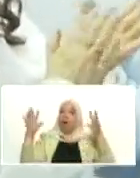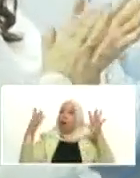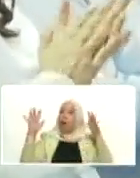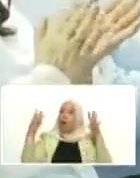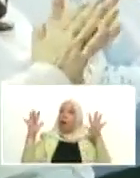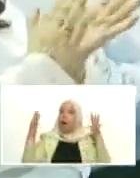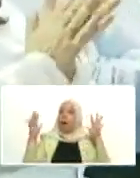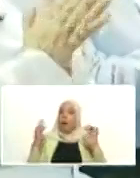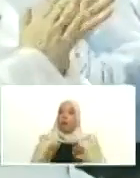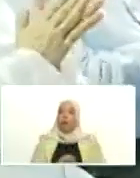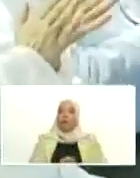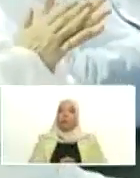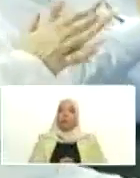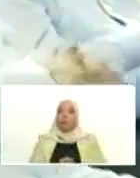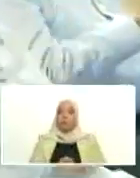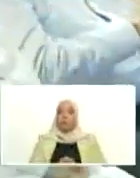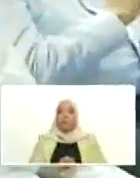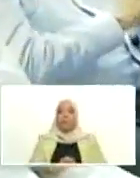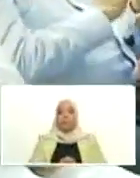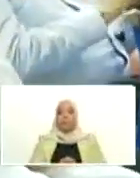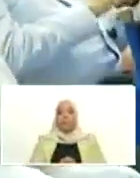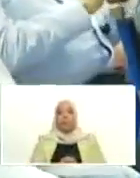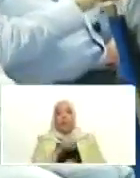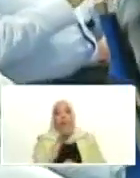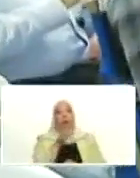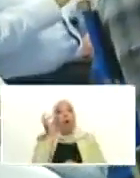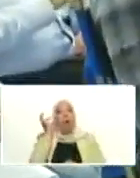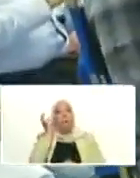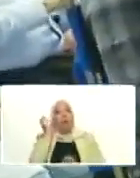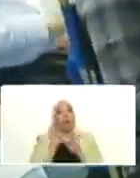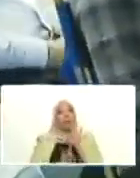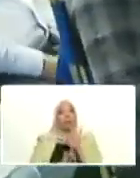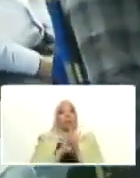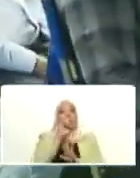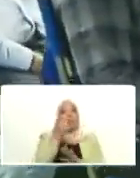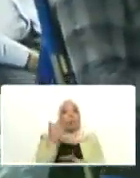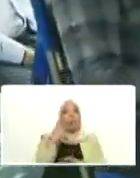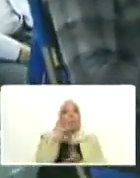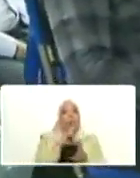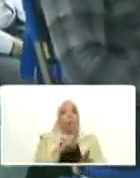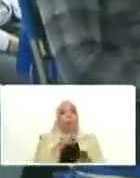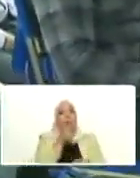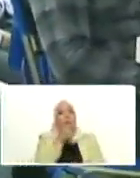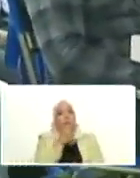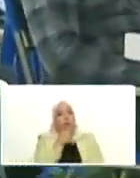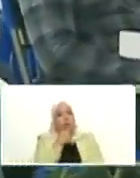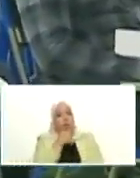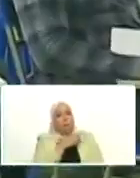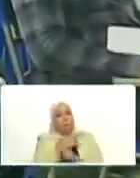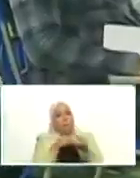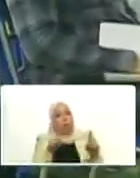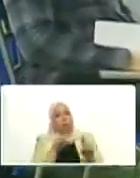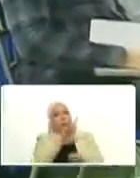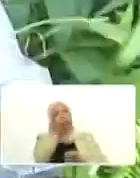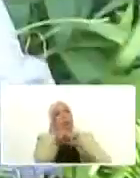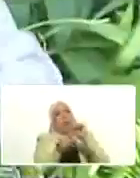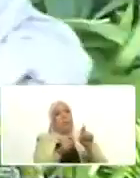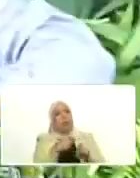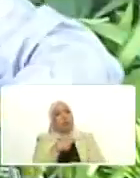Jacqueline. Aprobado. Para seguir avanzando, pero no me contestaste, hablaste muy bonito, hablaste muy